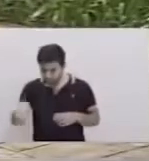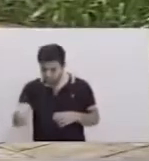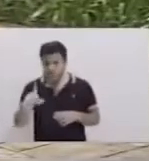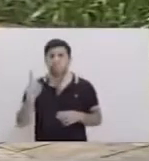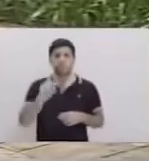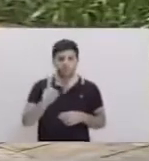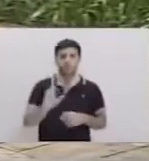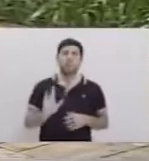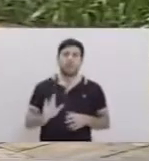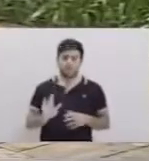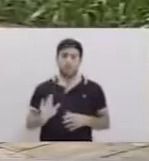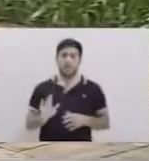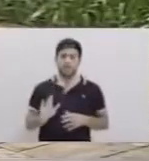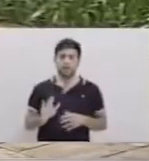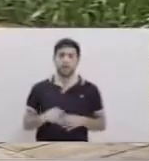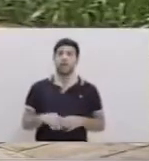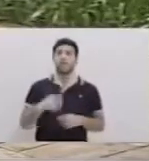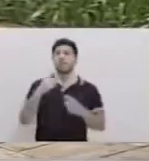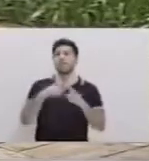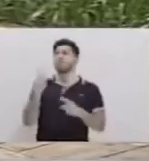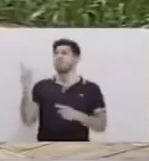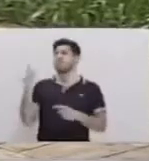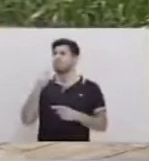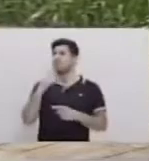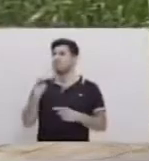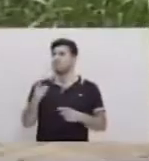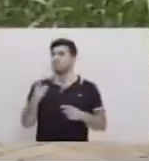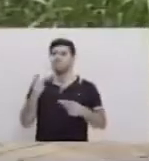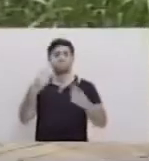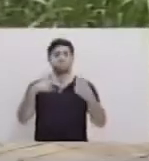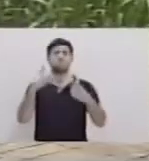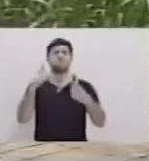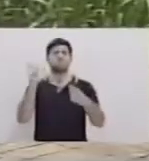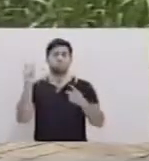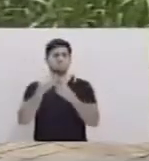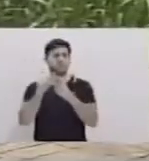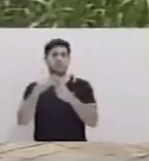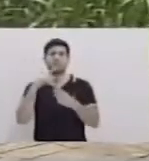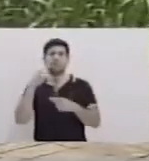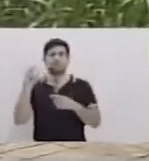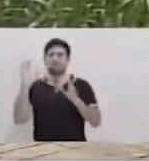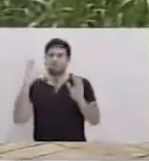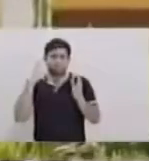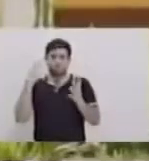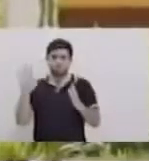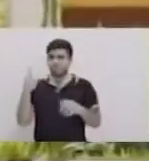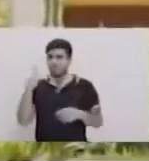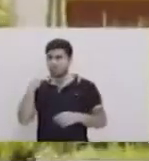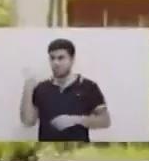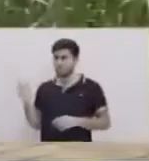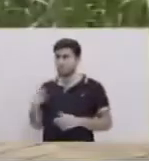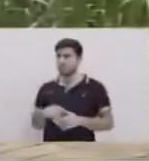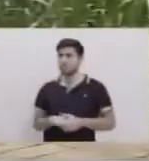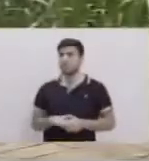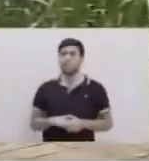gane el rojo. Aquí. Muy bien. Parisononis, 1, 2 y